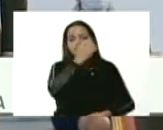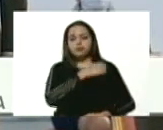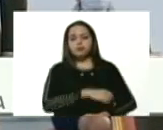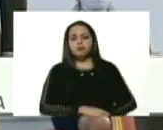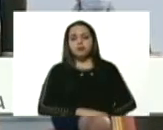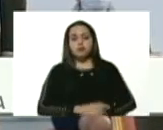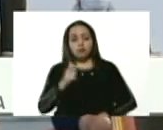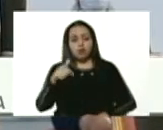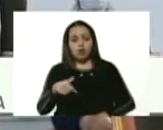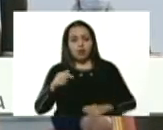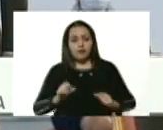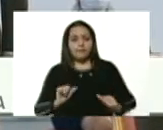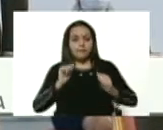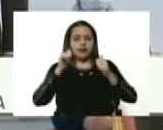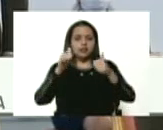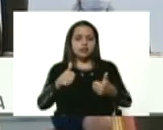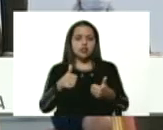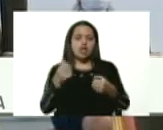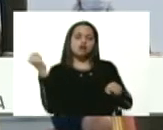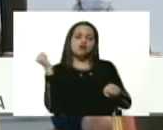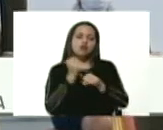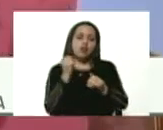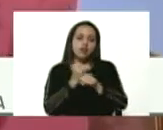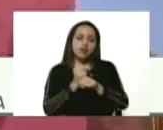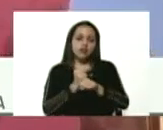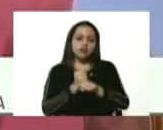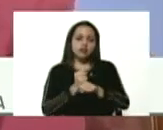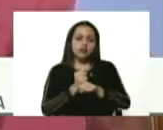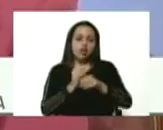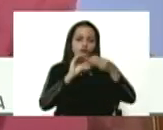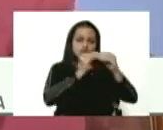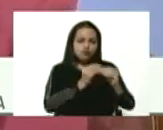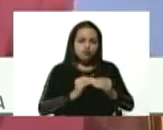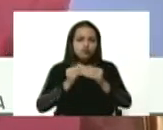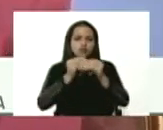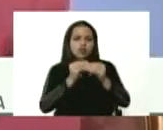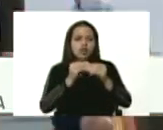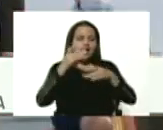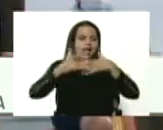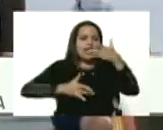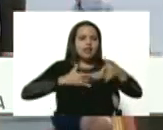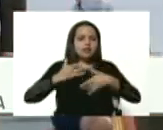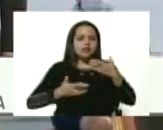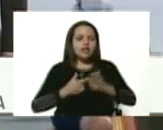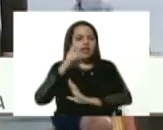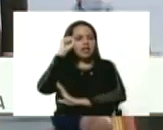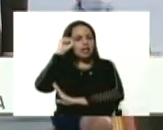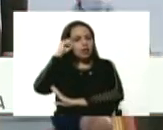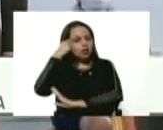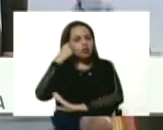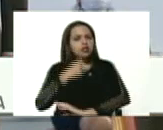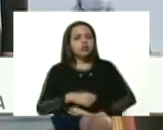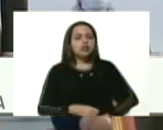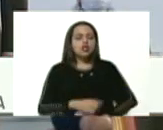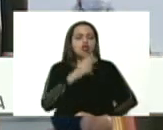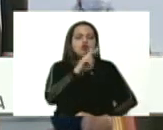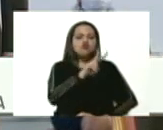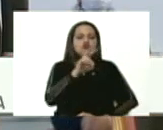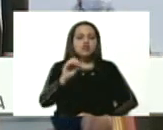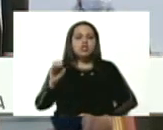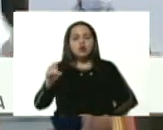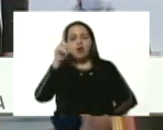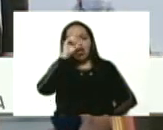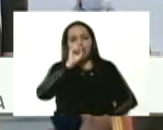dé inicio a las labores, a las obras y a los eventos conmemorativo del Bicentenario